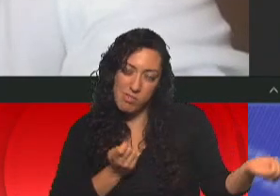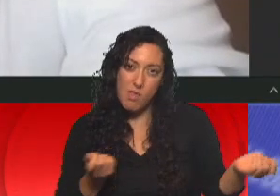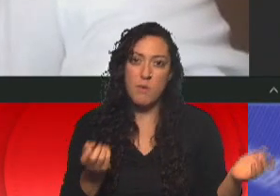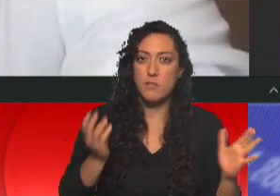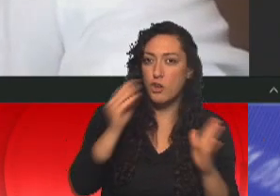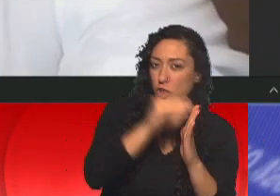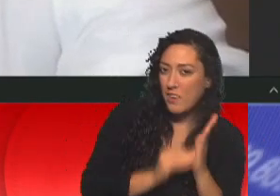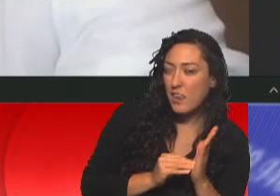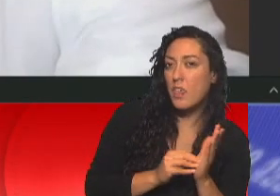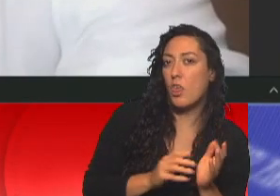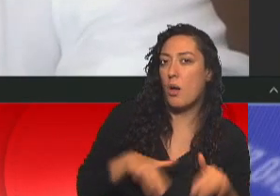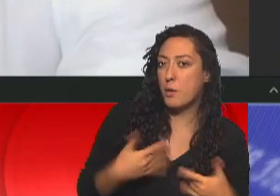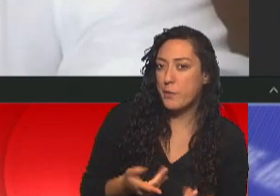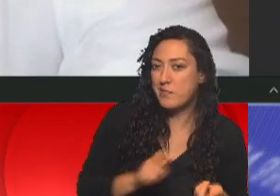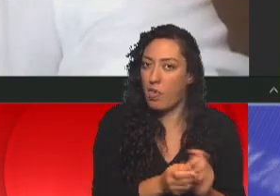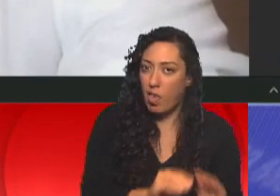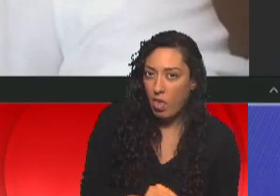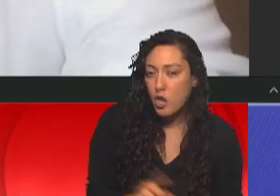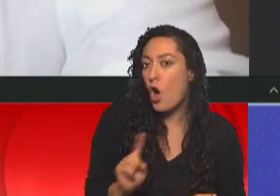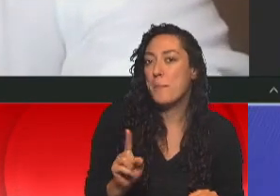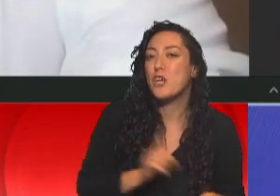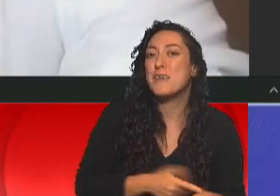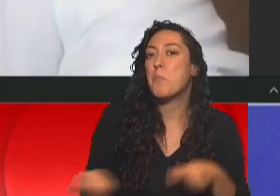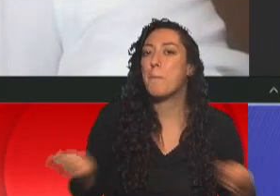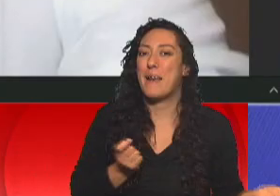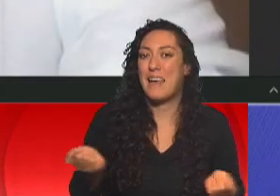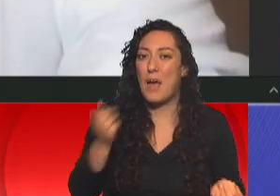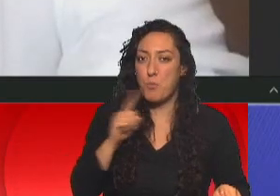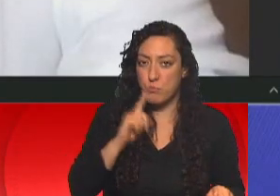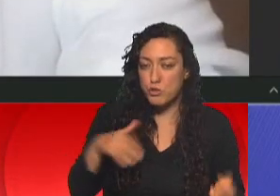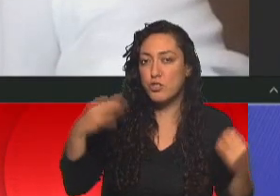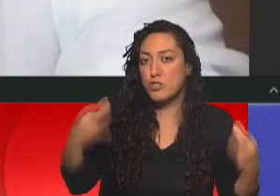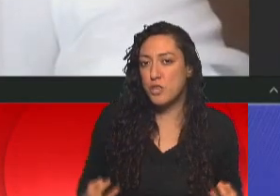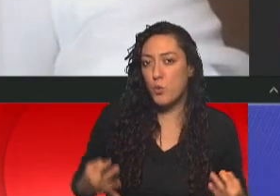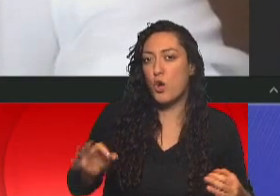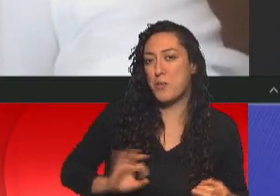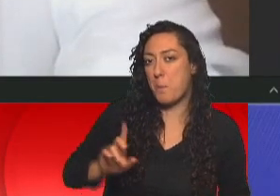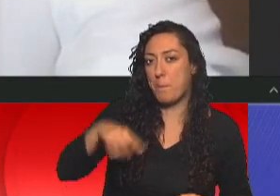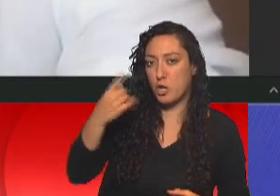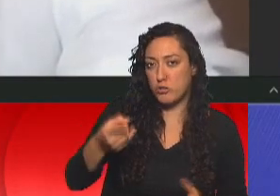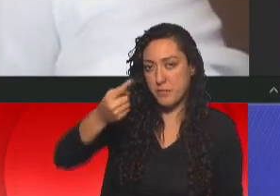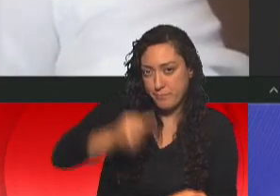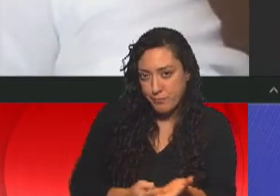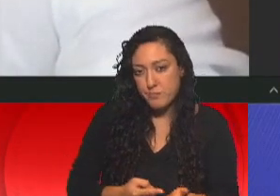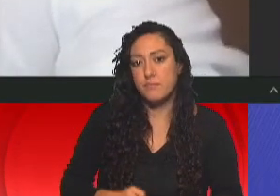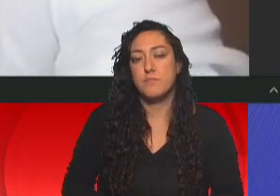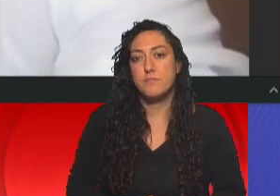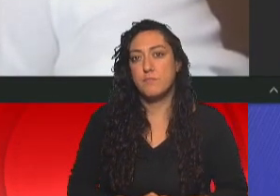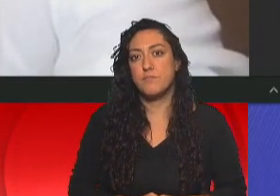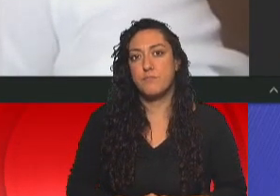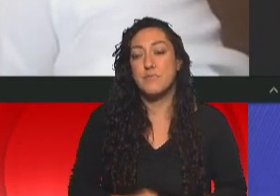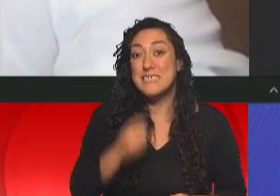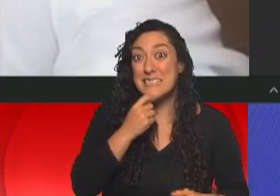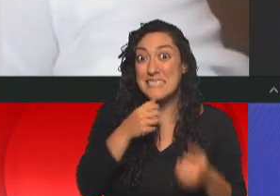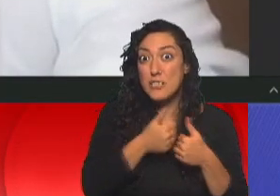desde el pronunciamiento, sino desde los tiempos, ¿no? Y es probable que deje esto para el año siguiente. Si la